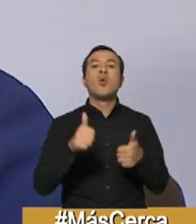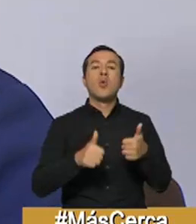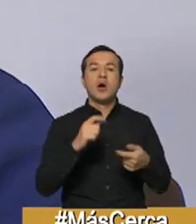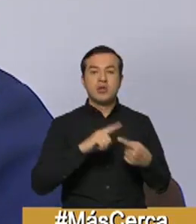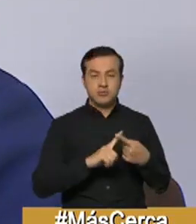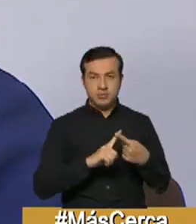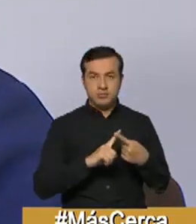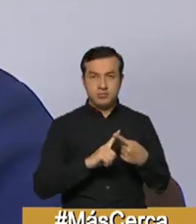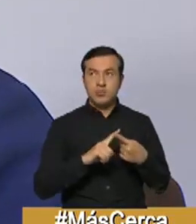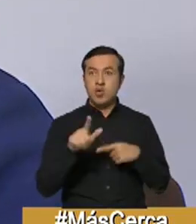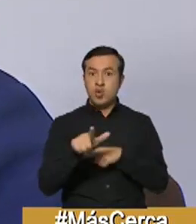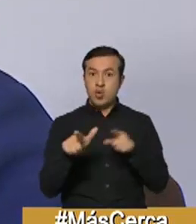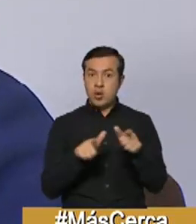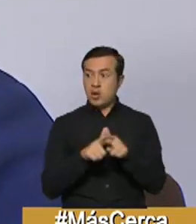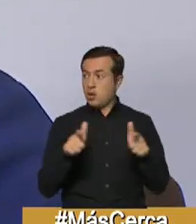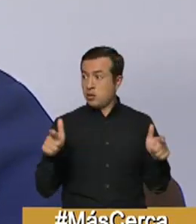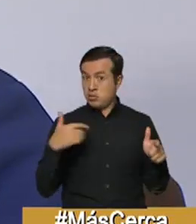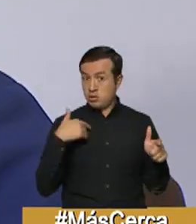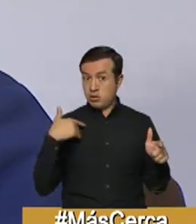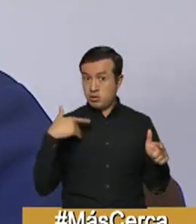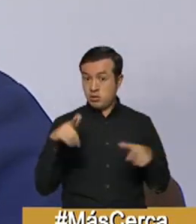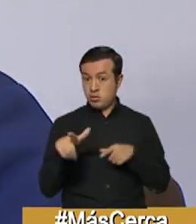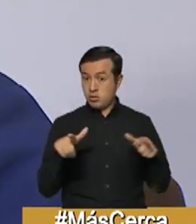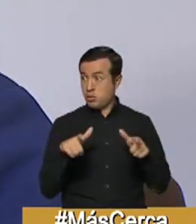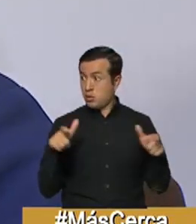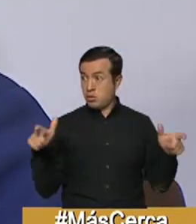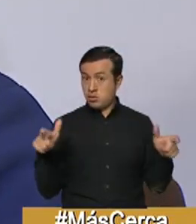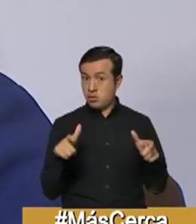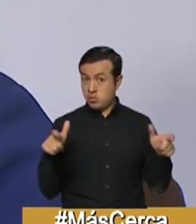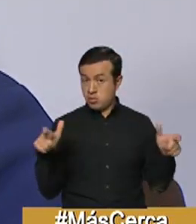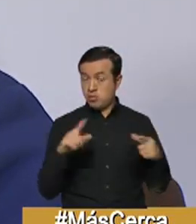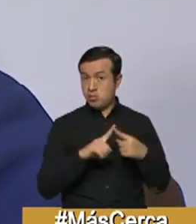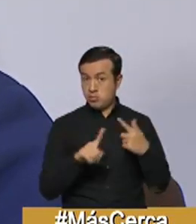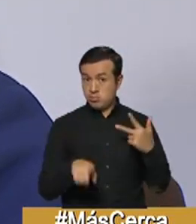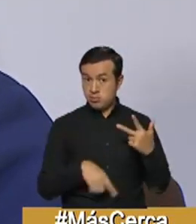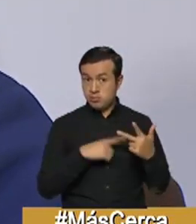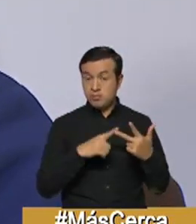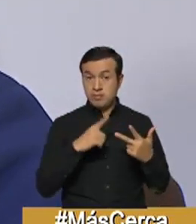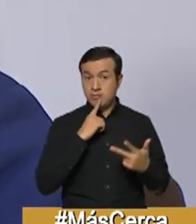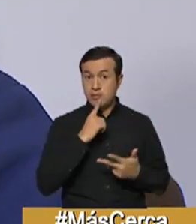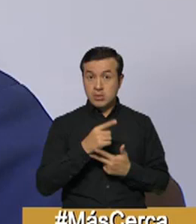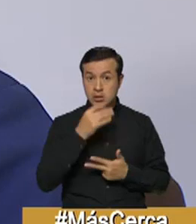¿Cuál es el espacio con el que contamos en casa? Y si realmente le